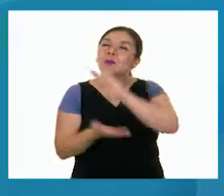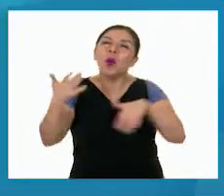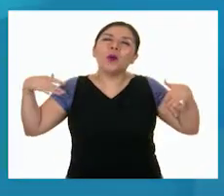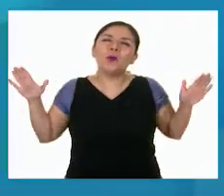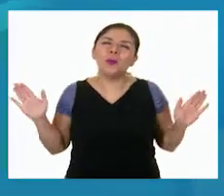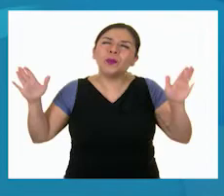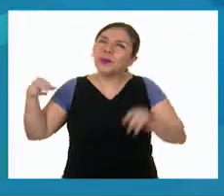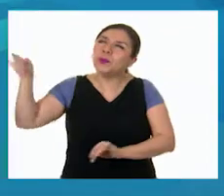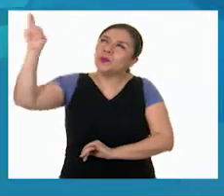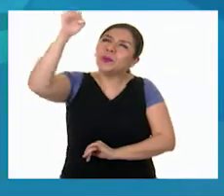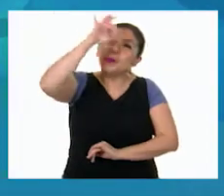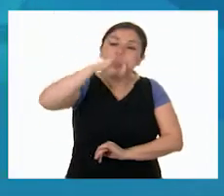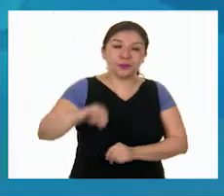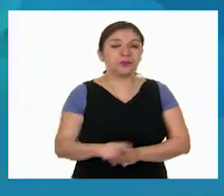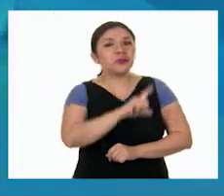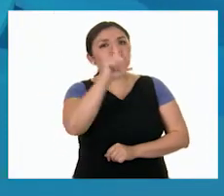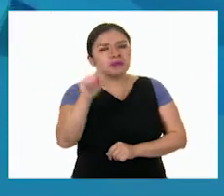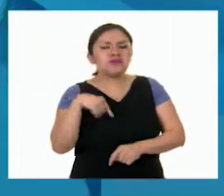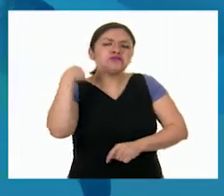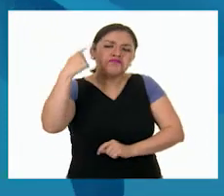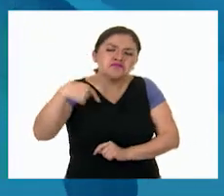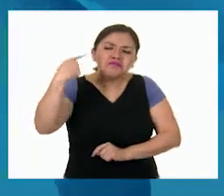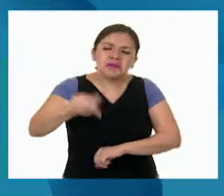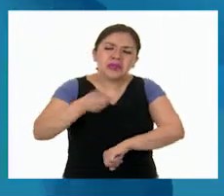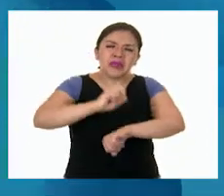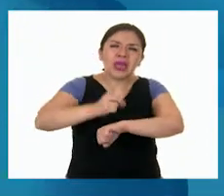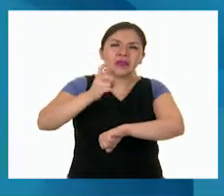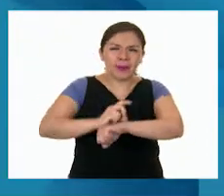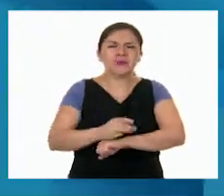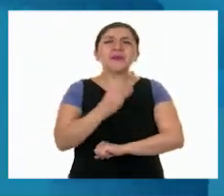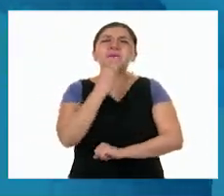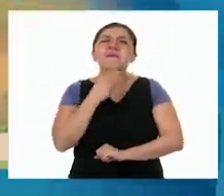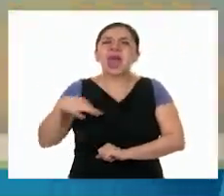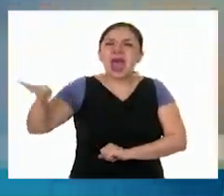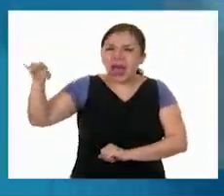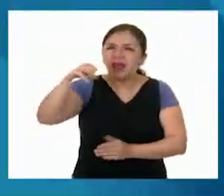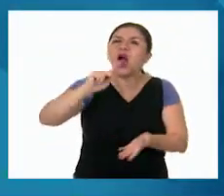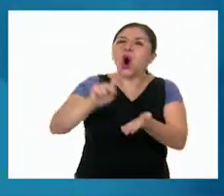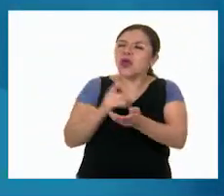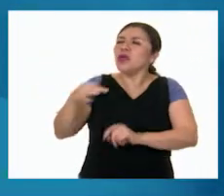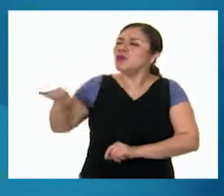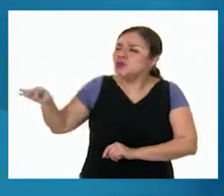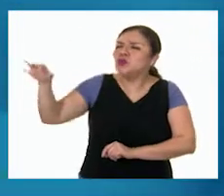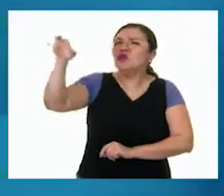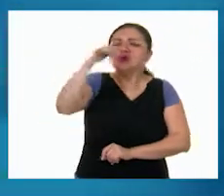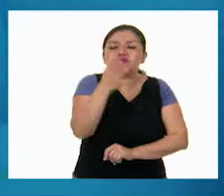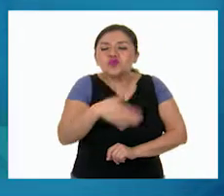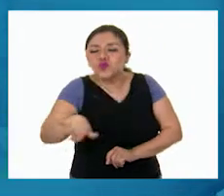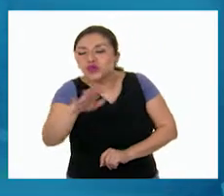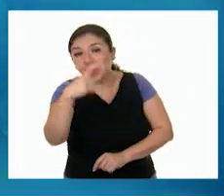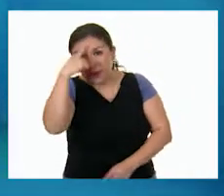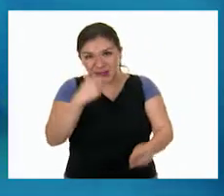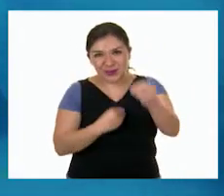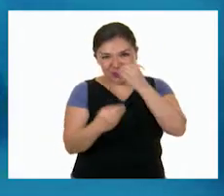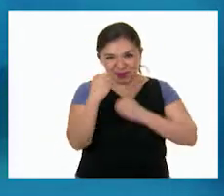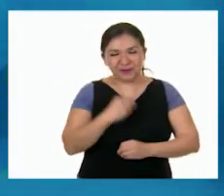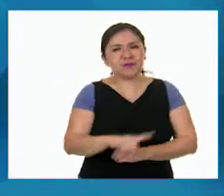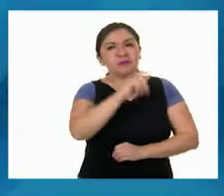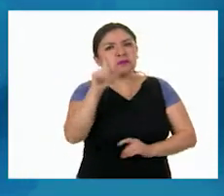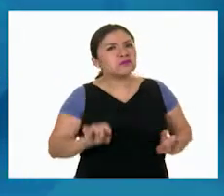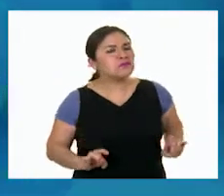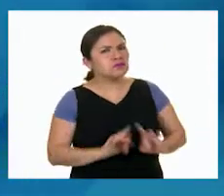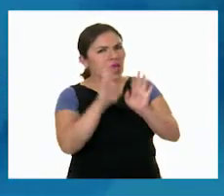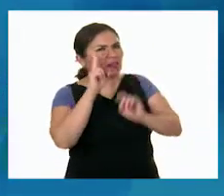volando. A los pocos días, la abeja andaba nuevamente por allí revoloteando en busca de alimento. De